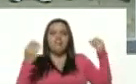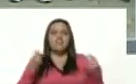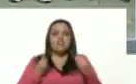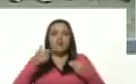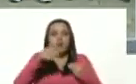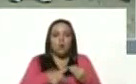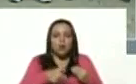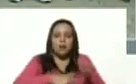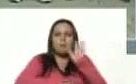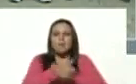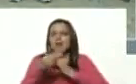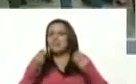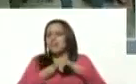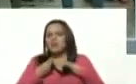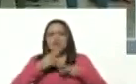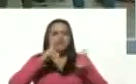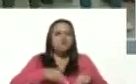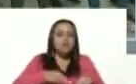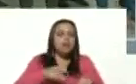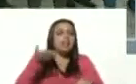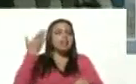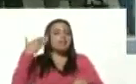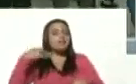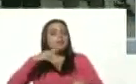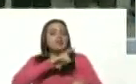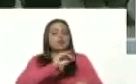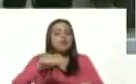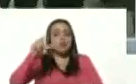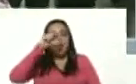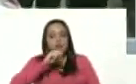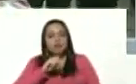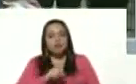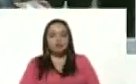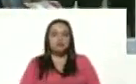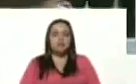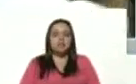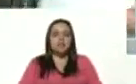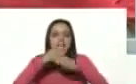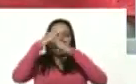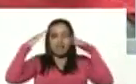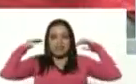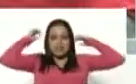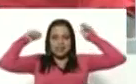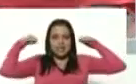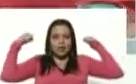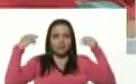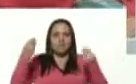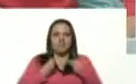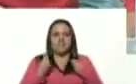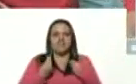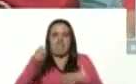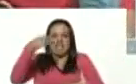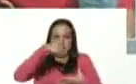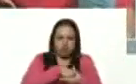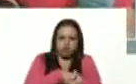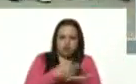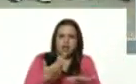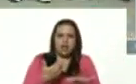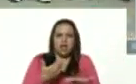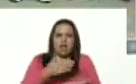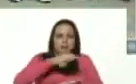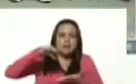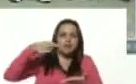hace 200 años. Negro primero vive en nosotros, en nuestro espíritu, en nuestra alma, en